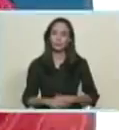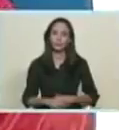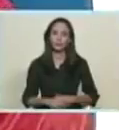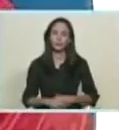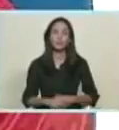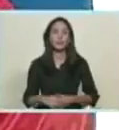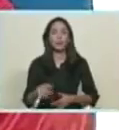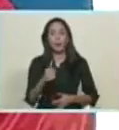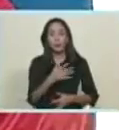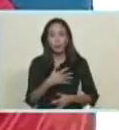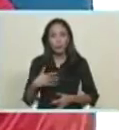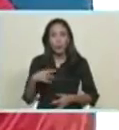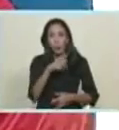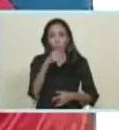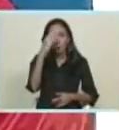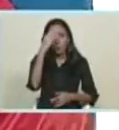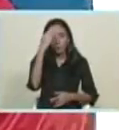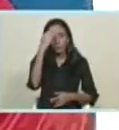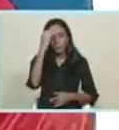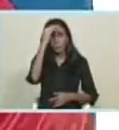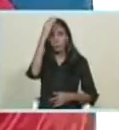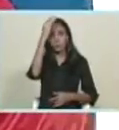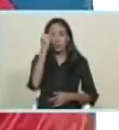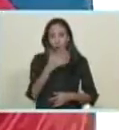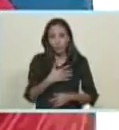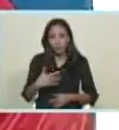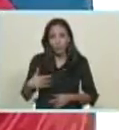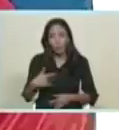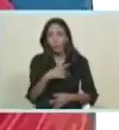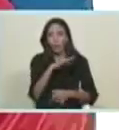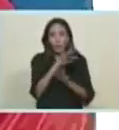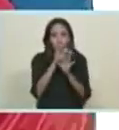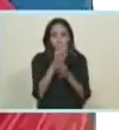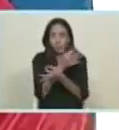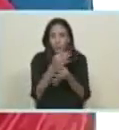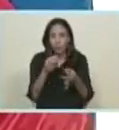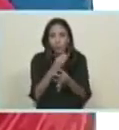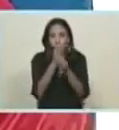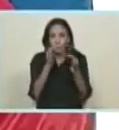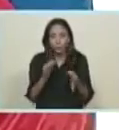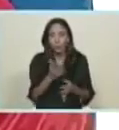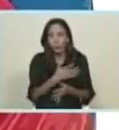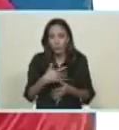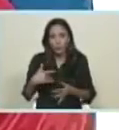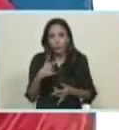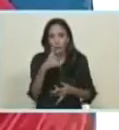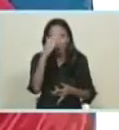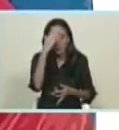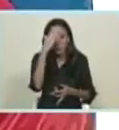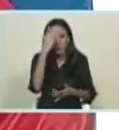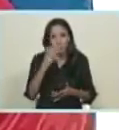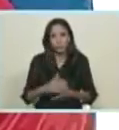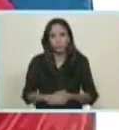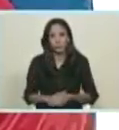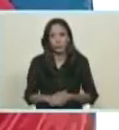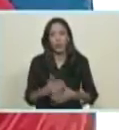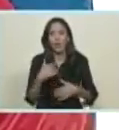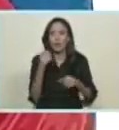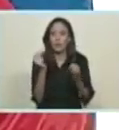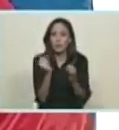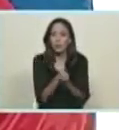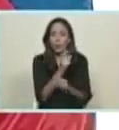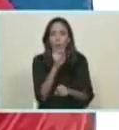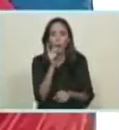Quiero que me entiendan de la mejor manera, queridos hermanos